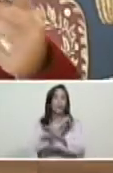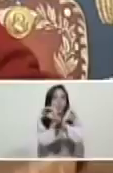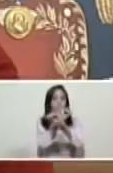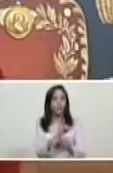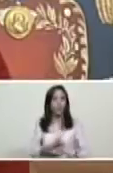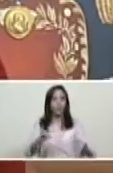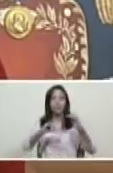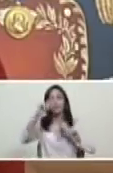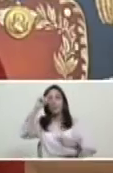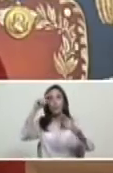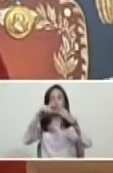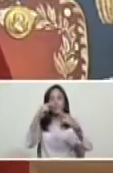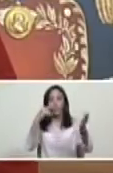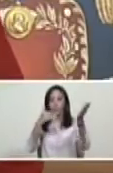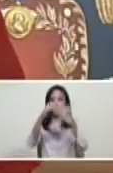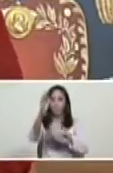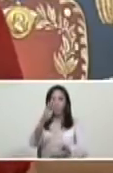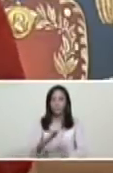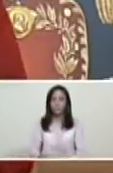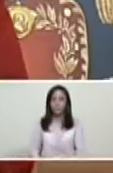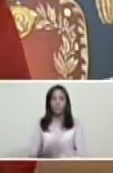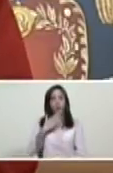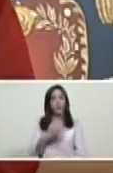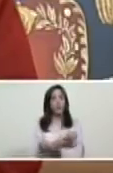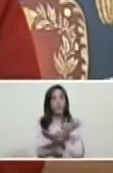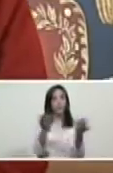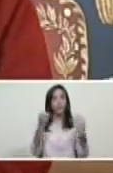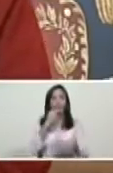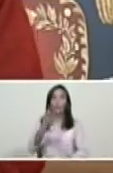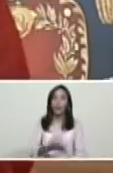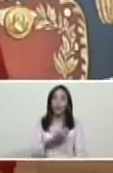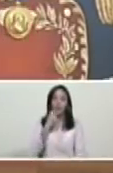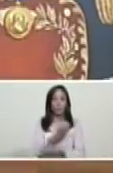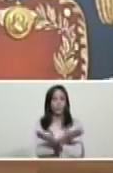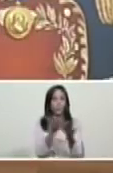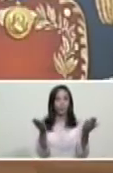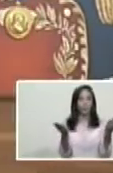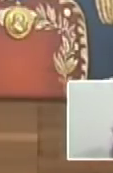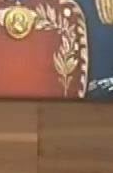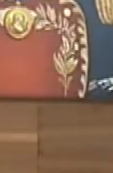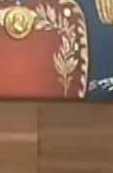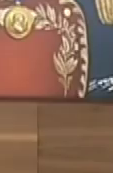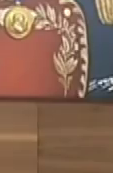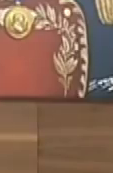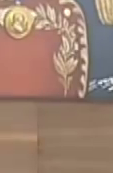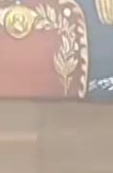la misión que tenemos que cumplir. Bueno, gracias pues. Buenas tardes a todos.